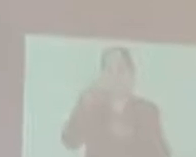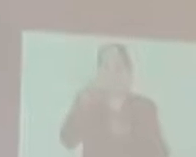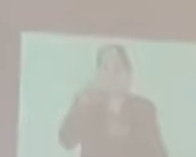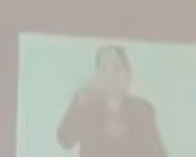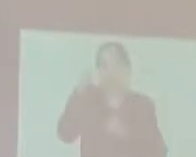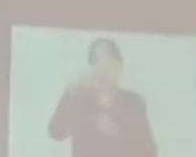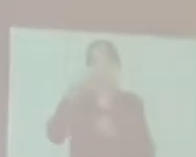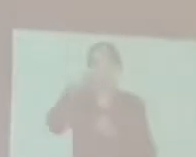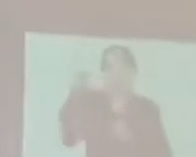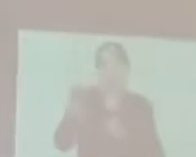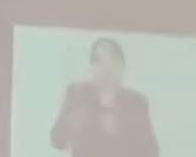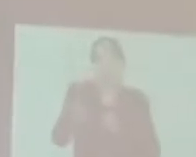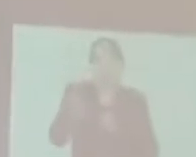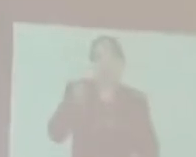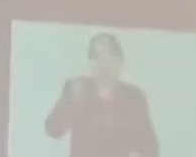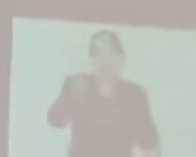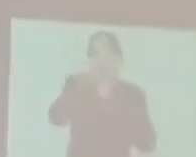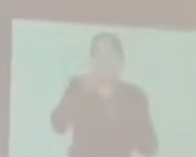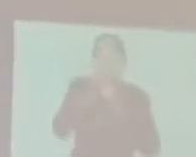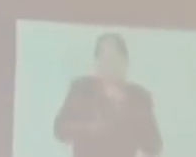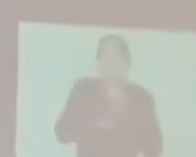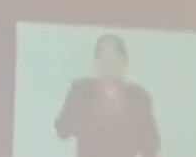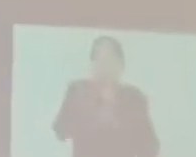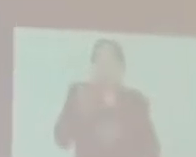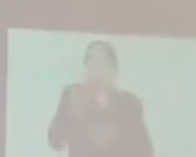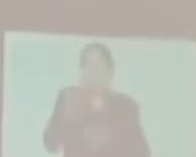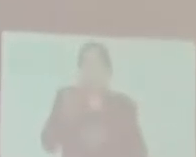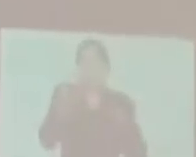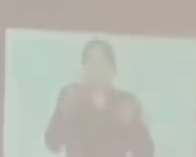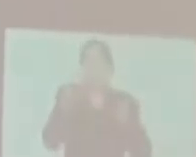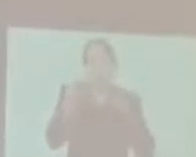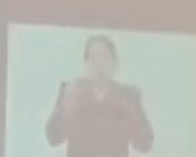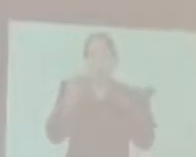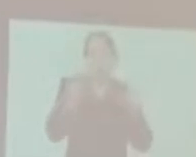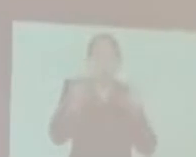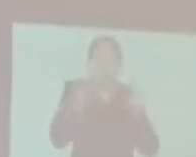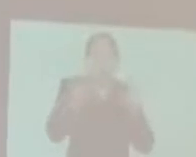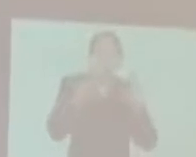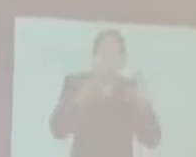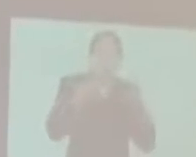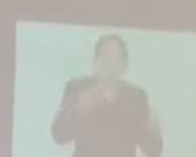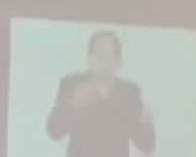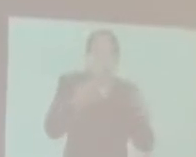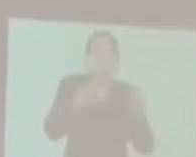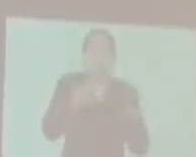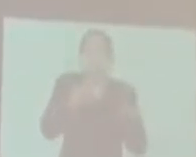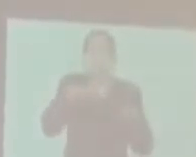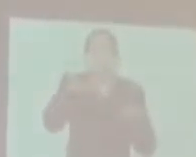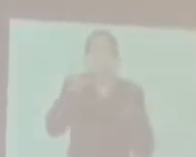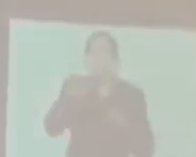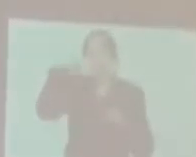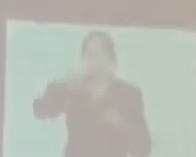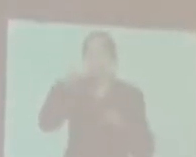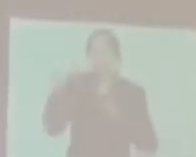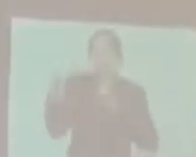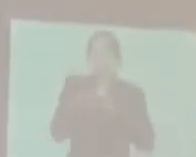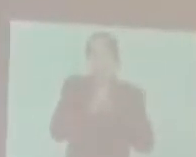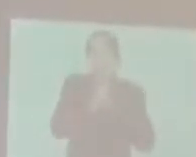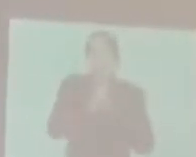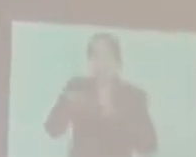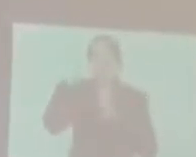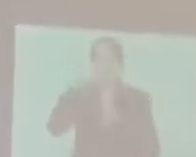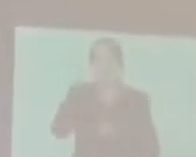nuevas inversiones. Aunque no quieran reconocerlo, refleja la confianza de inversionistas en nuestro país y